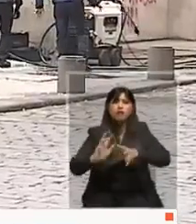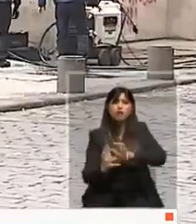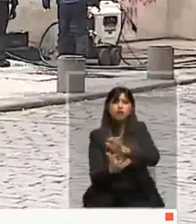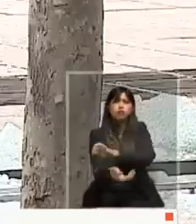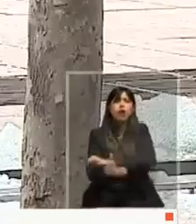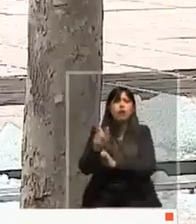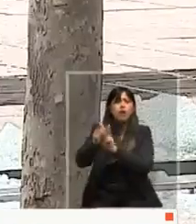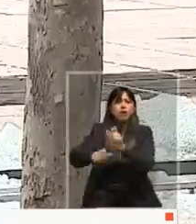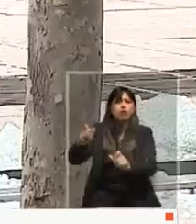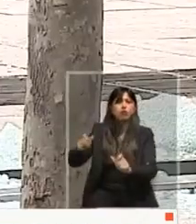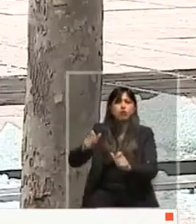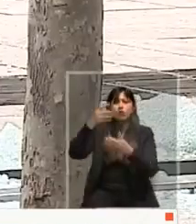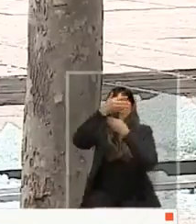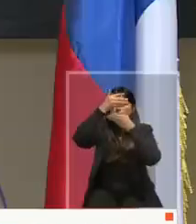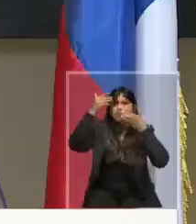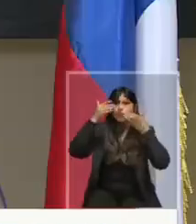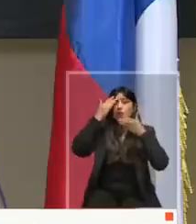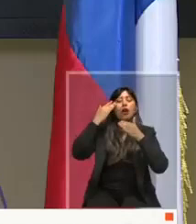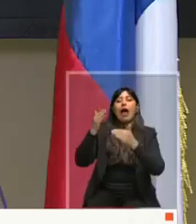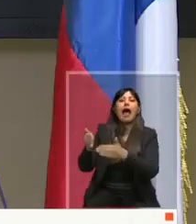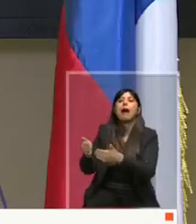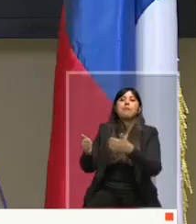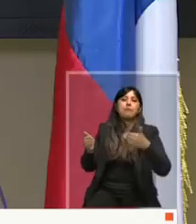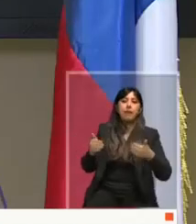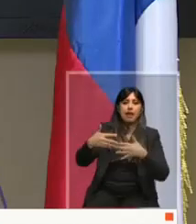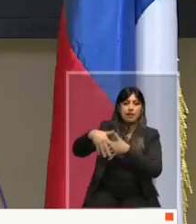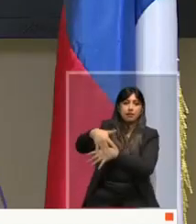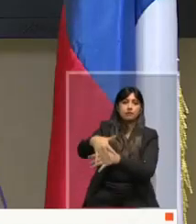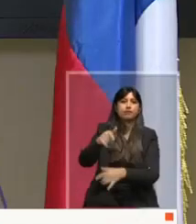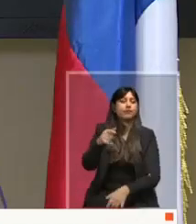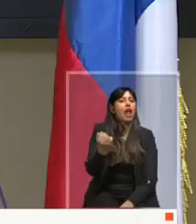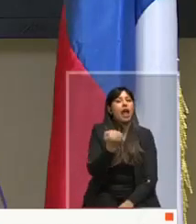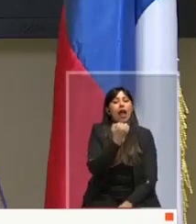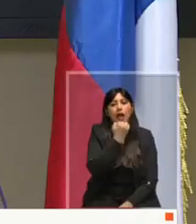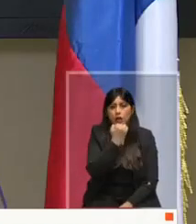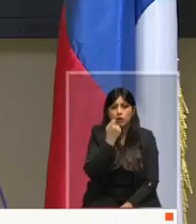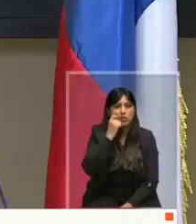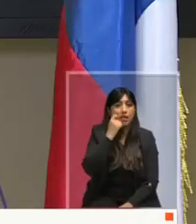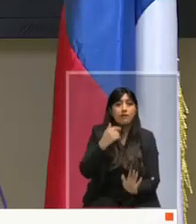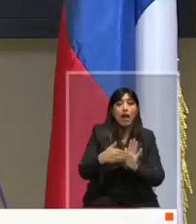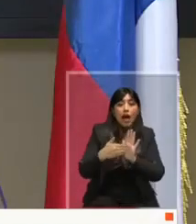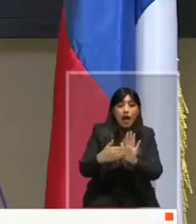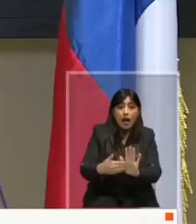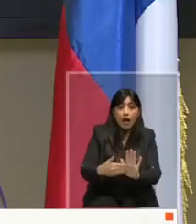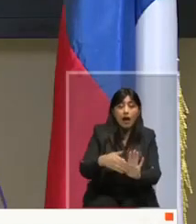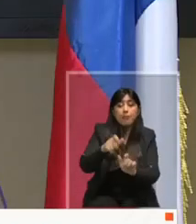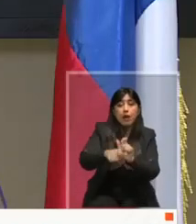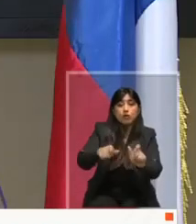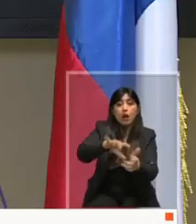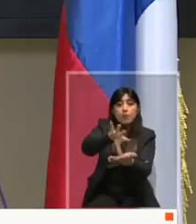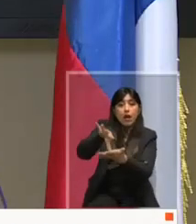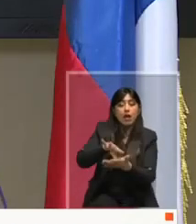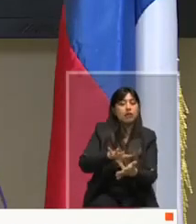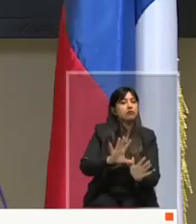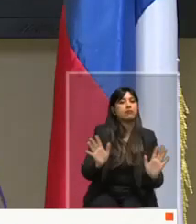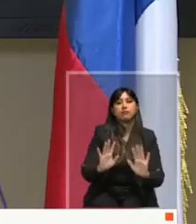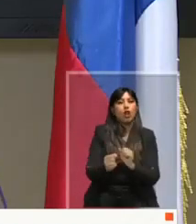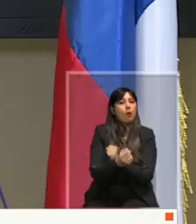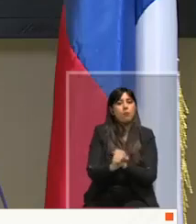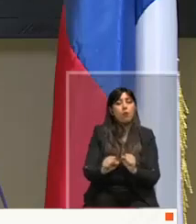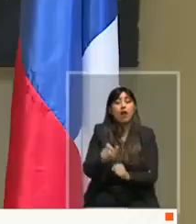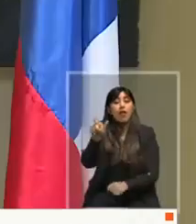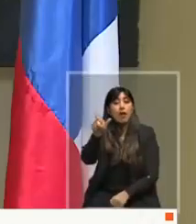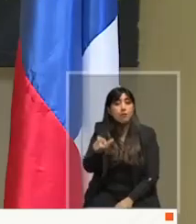encapuchados descolgados de la marcha. Es un error y una mala señal para el país. El presidente tiene que entender que es el presidente de la República y no es un